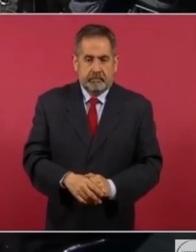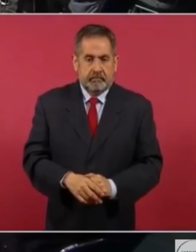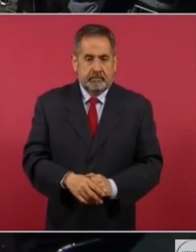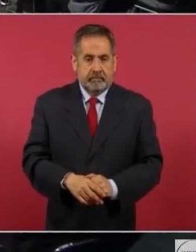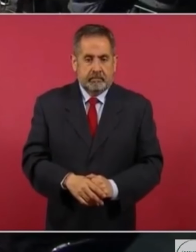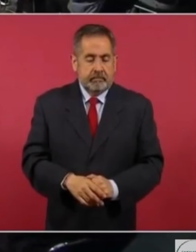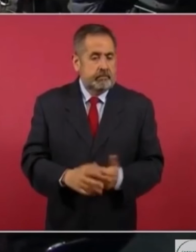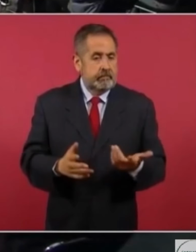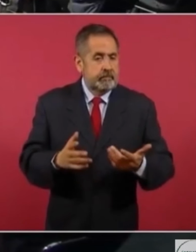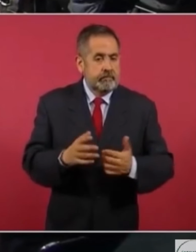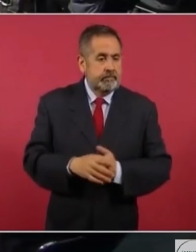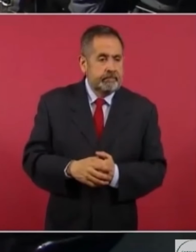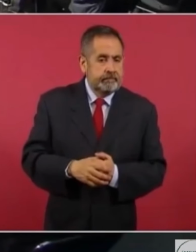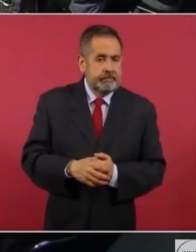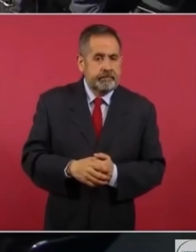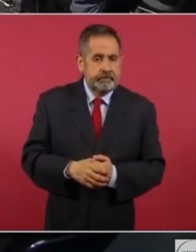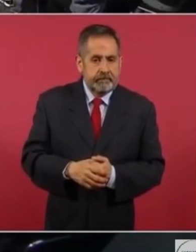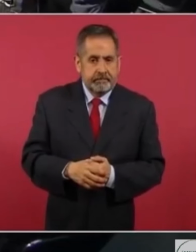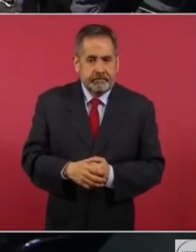Porque no puede haber nada